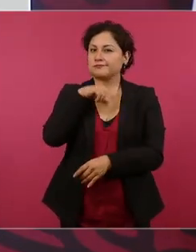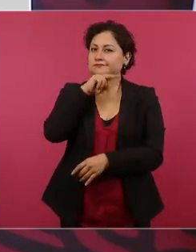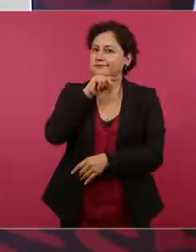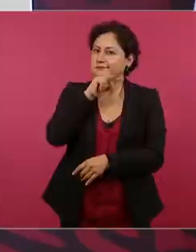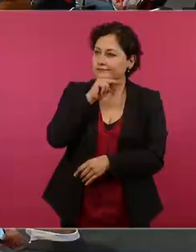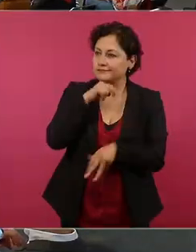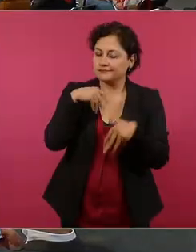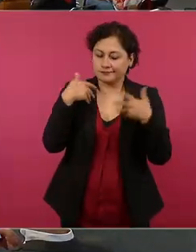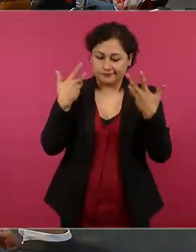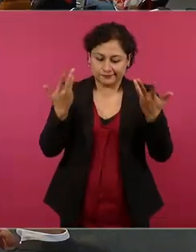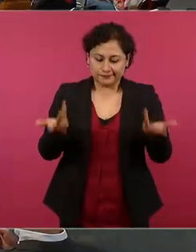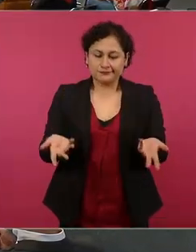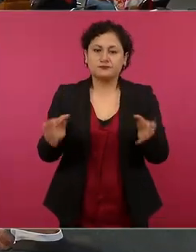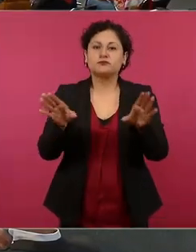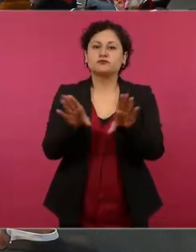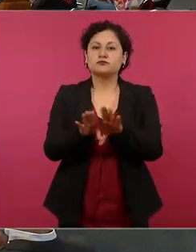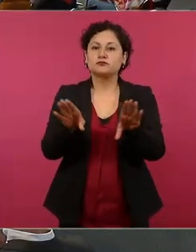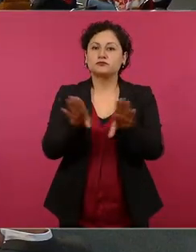cómo vamos